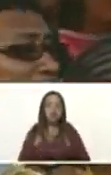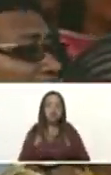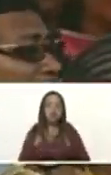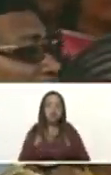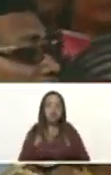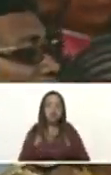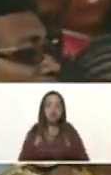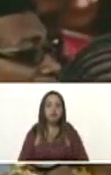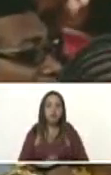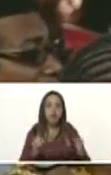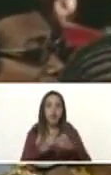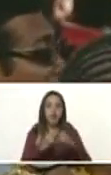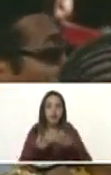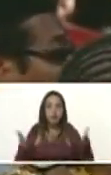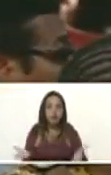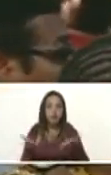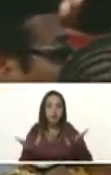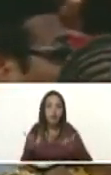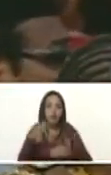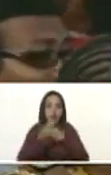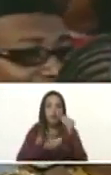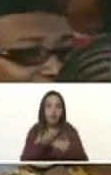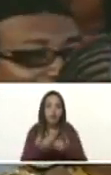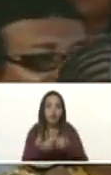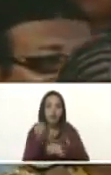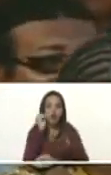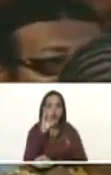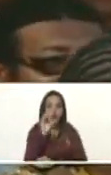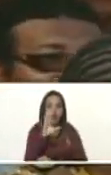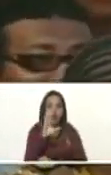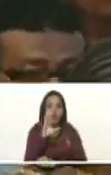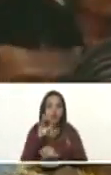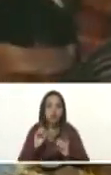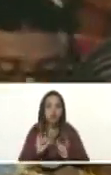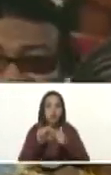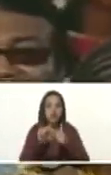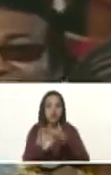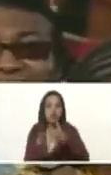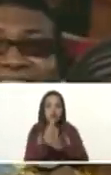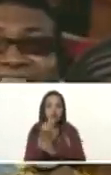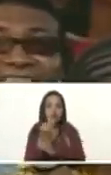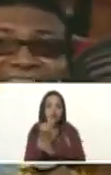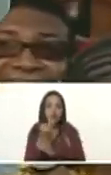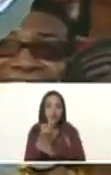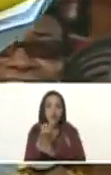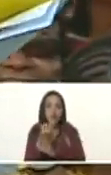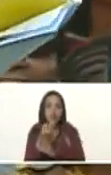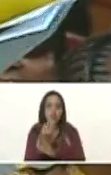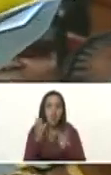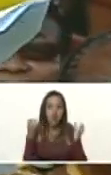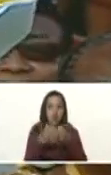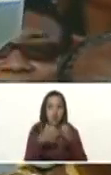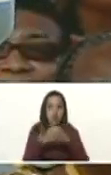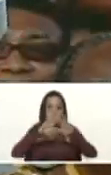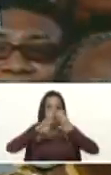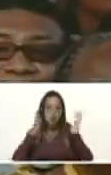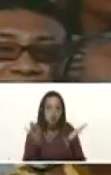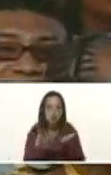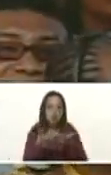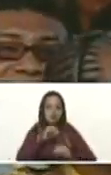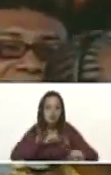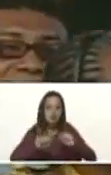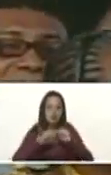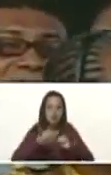como el equipo promotor para conformar el Congreso Fundacional de la Organización Mundial de los